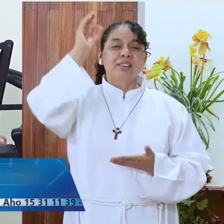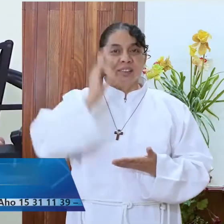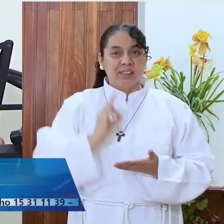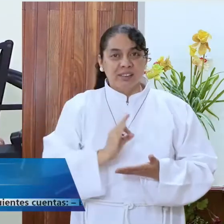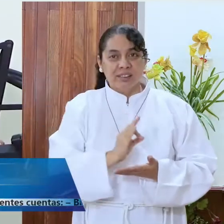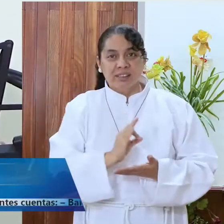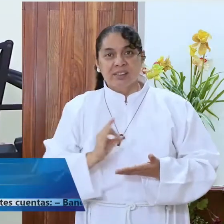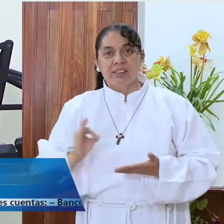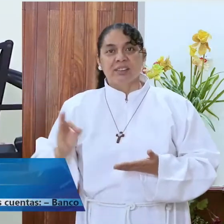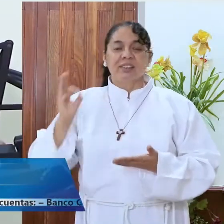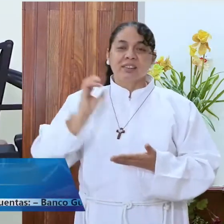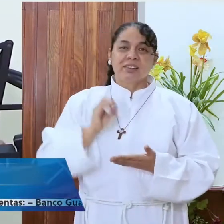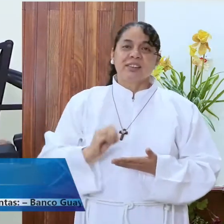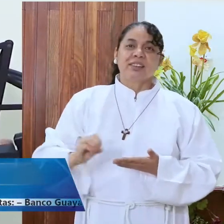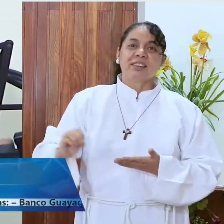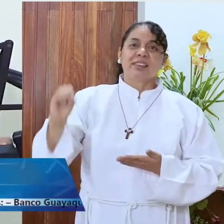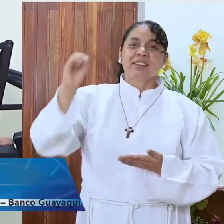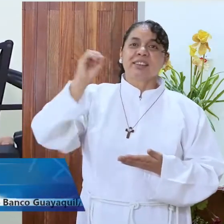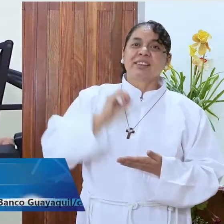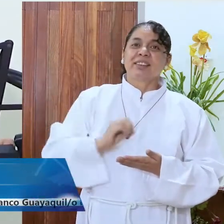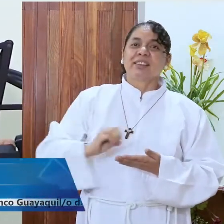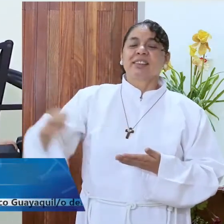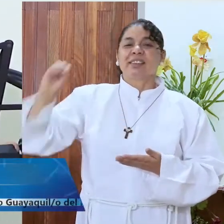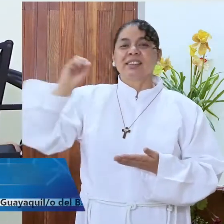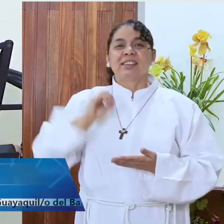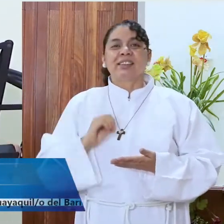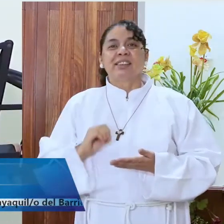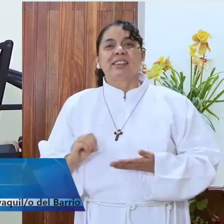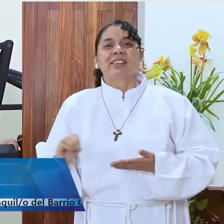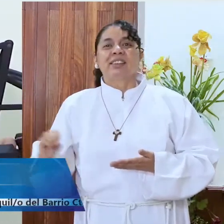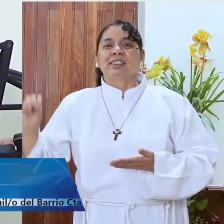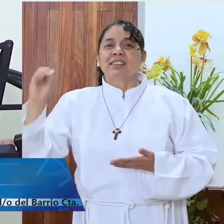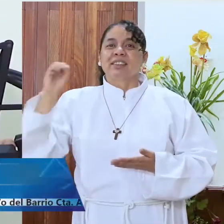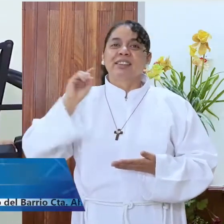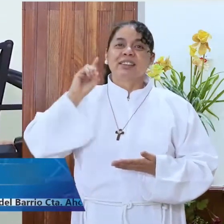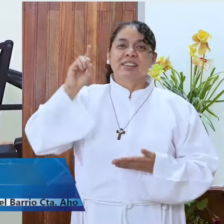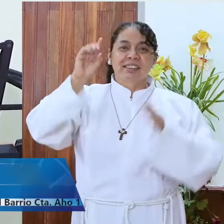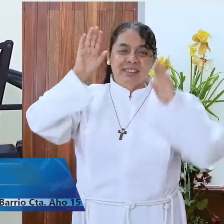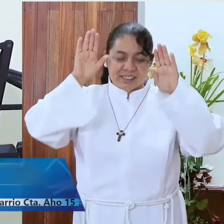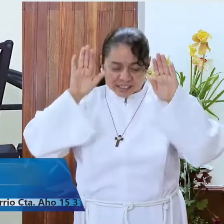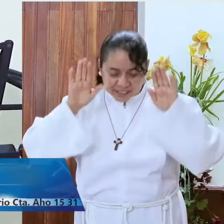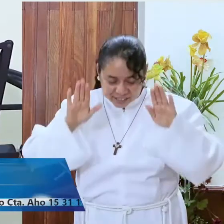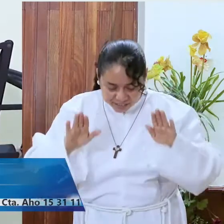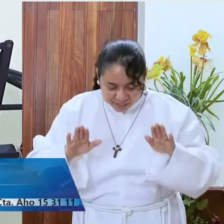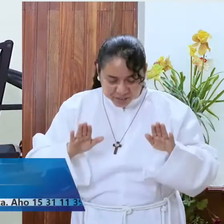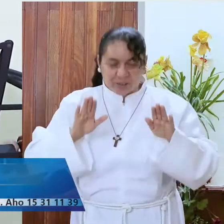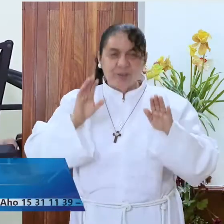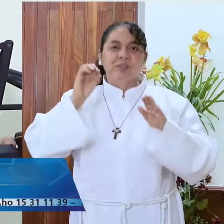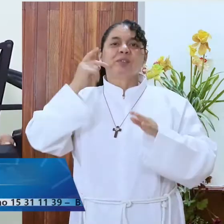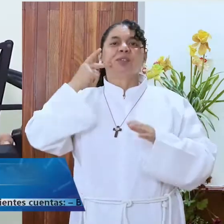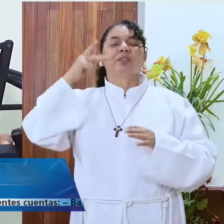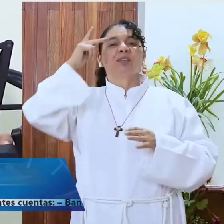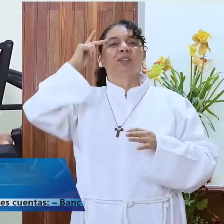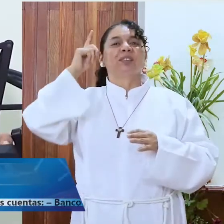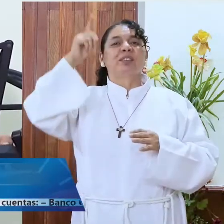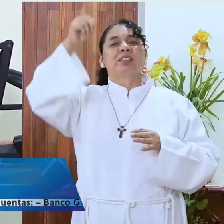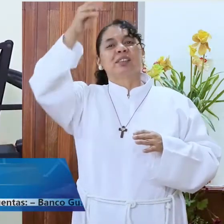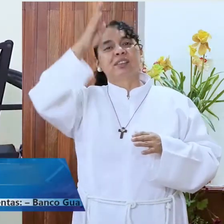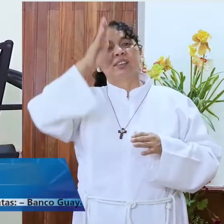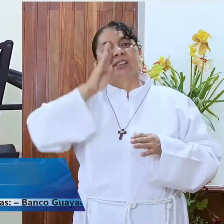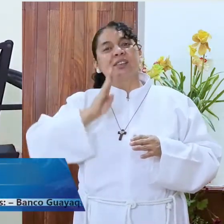de bendecir amor de oro padre